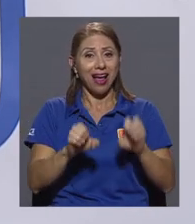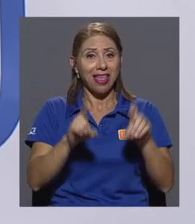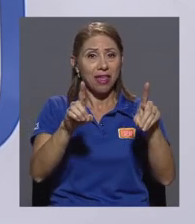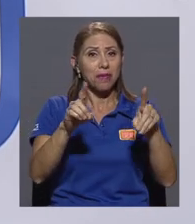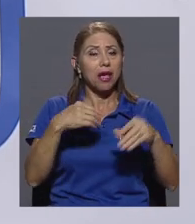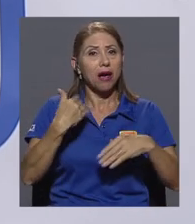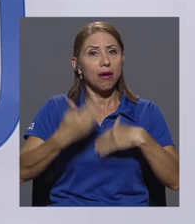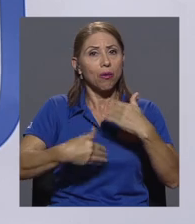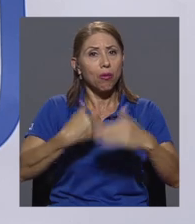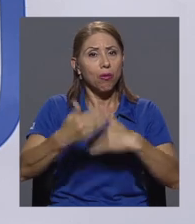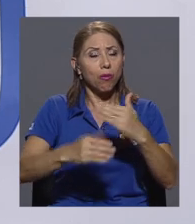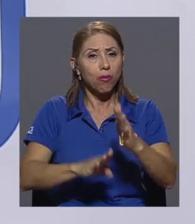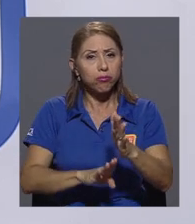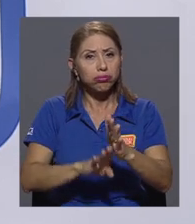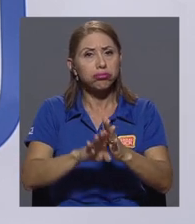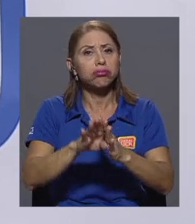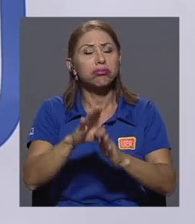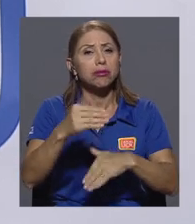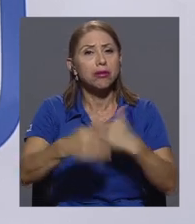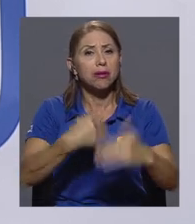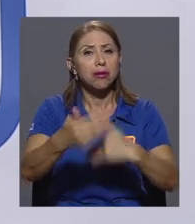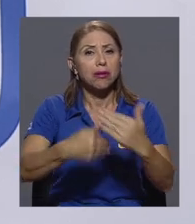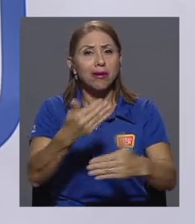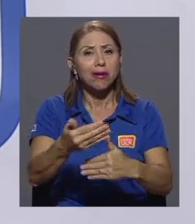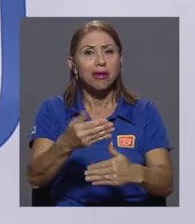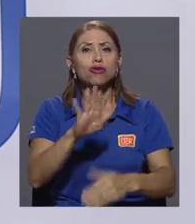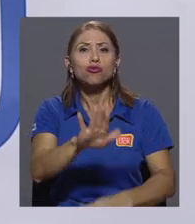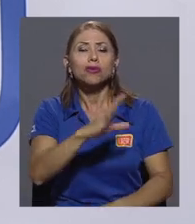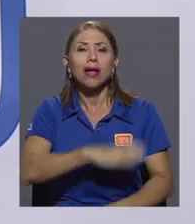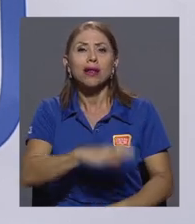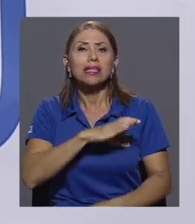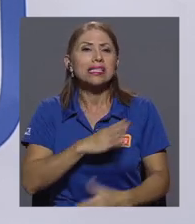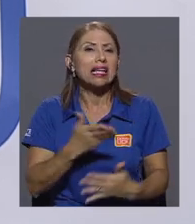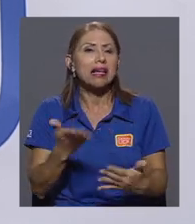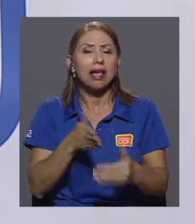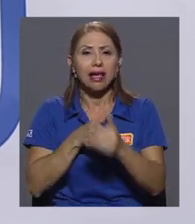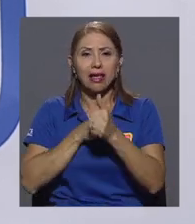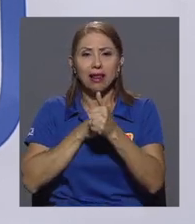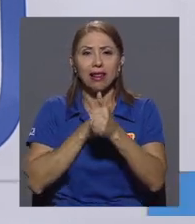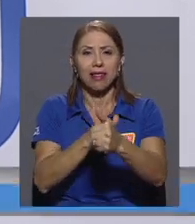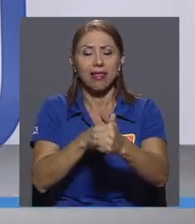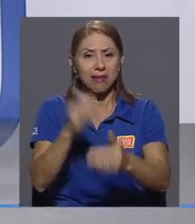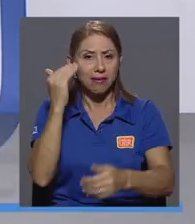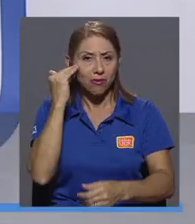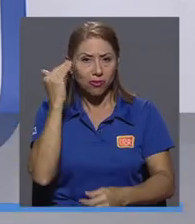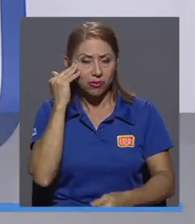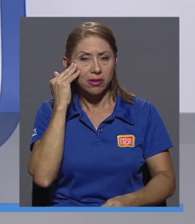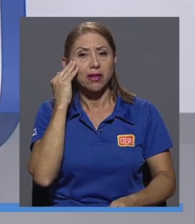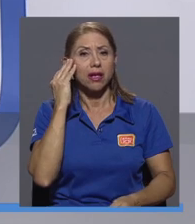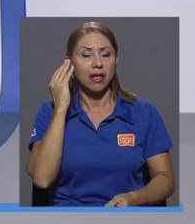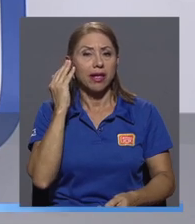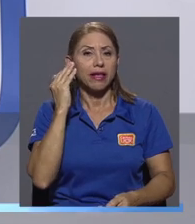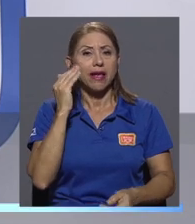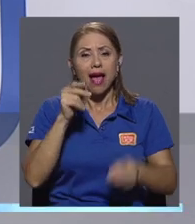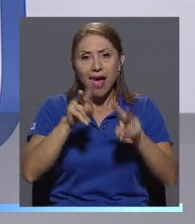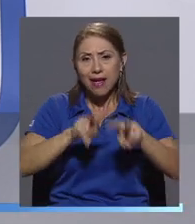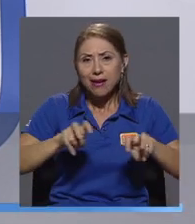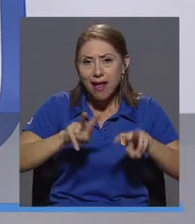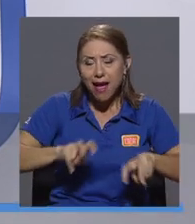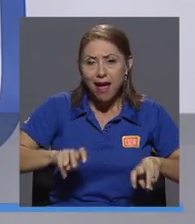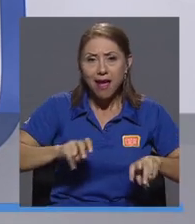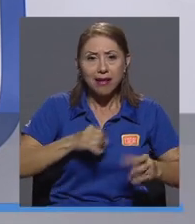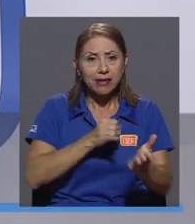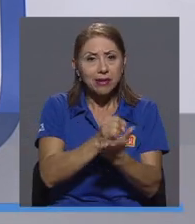por liderar en el conocimiento en el análisis la investigación